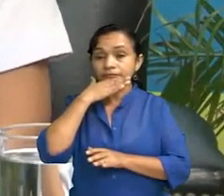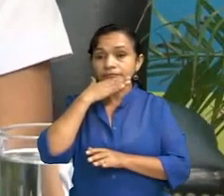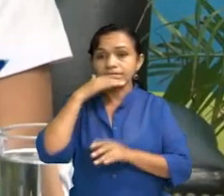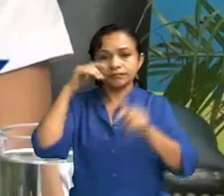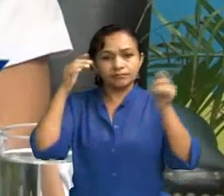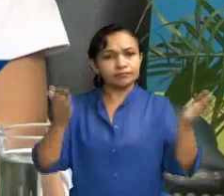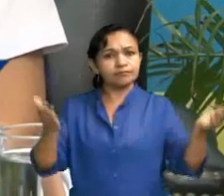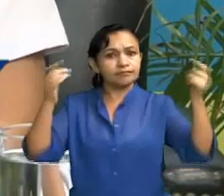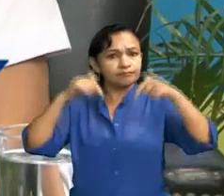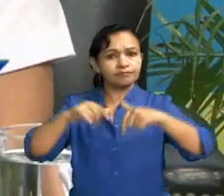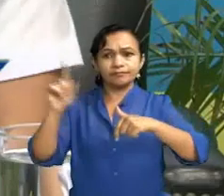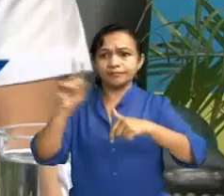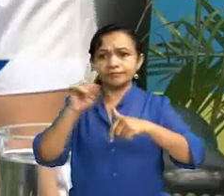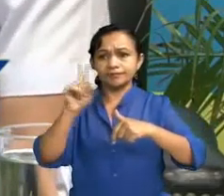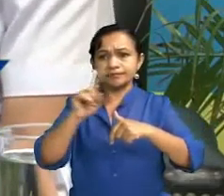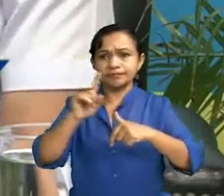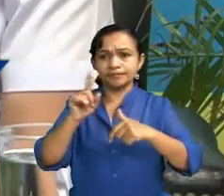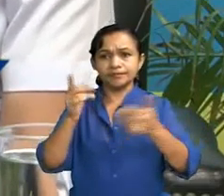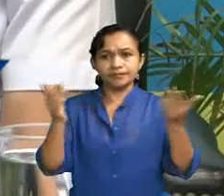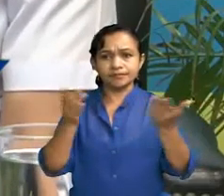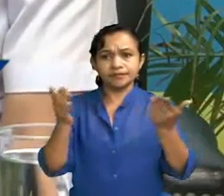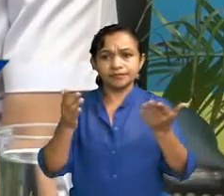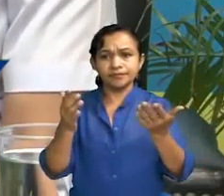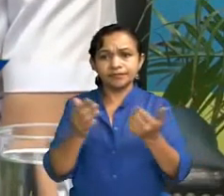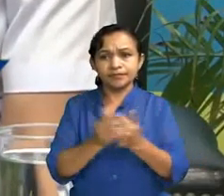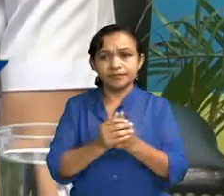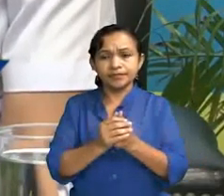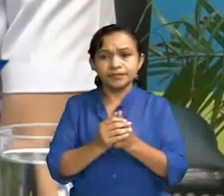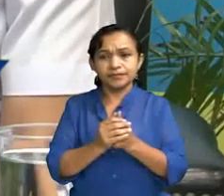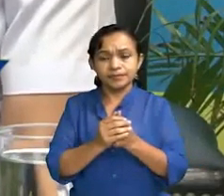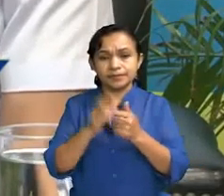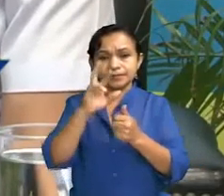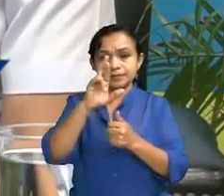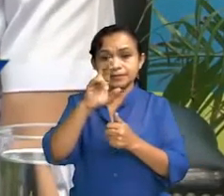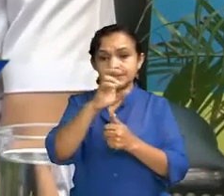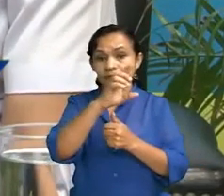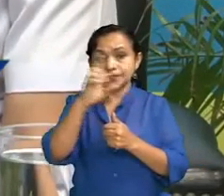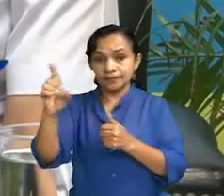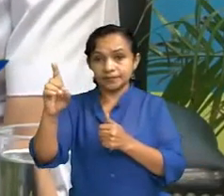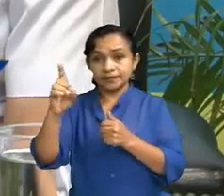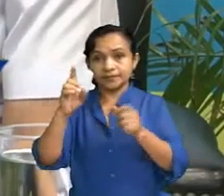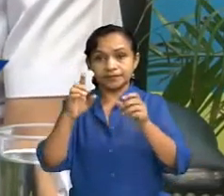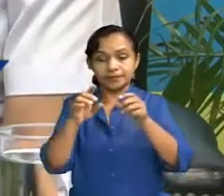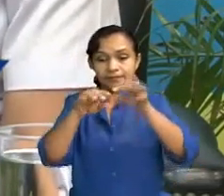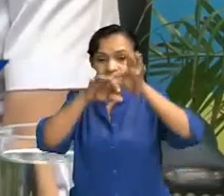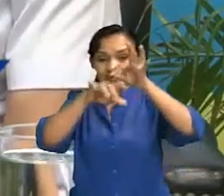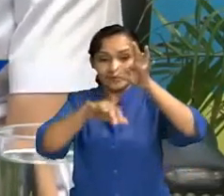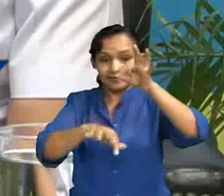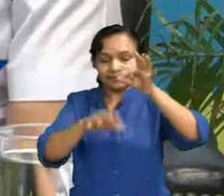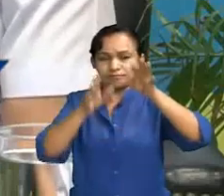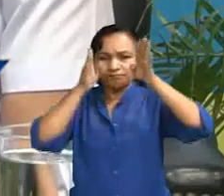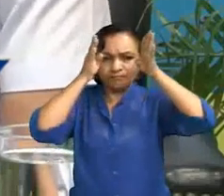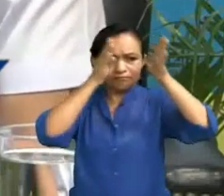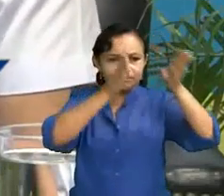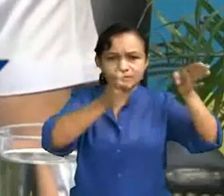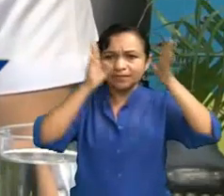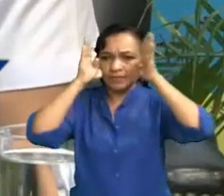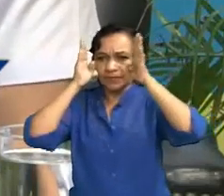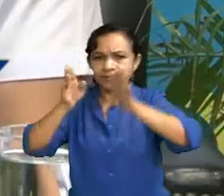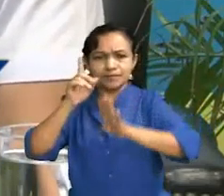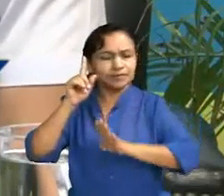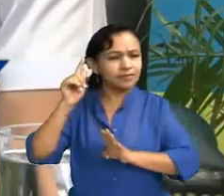no. Ahora estamos como sectorizado. Somos una red y estamos tipo araña, ya bien cubierto por todos